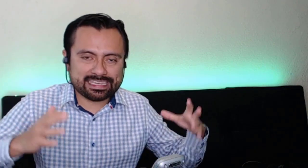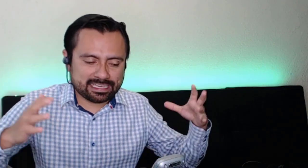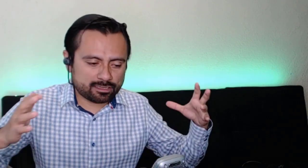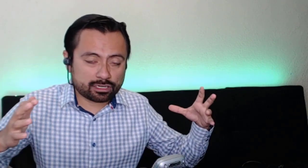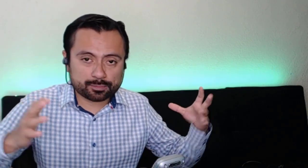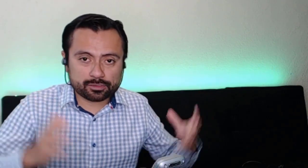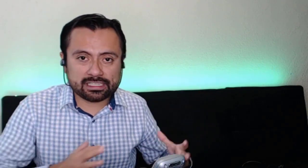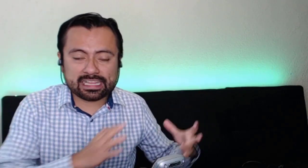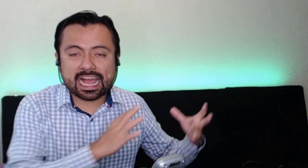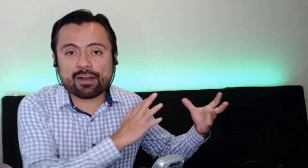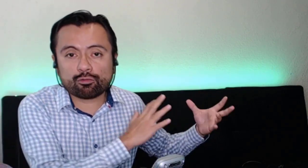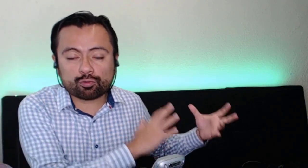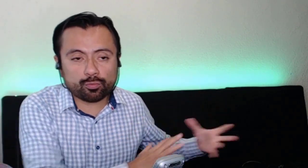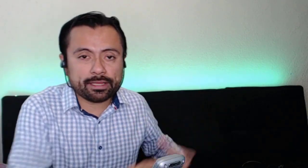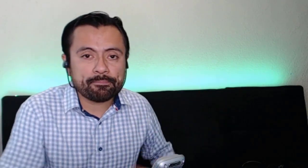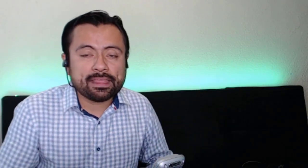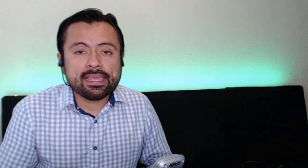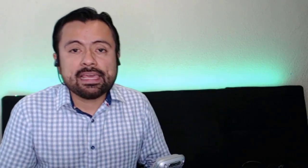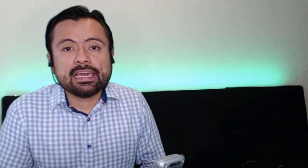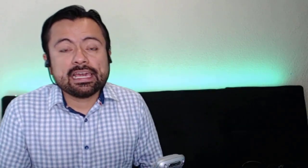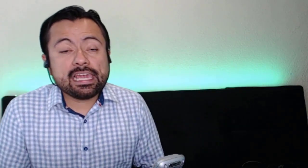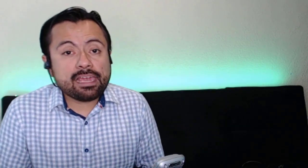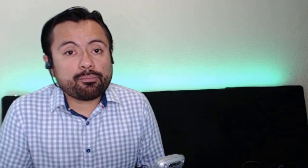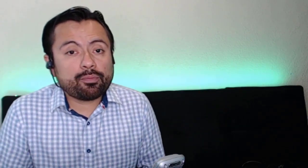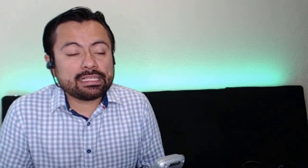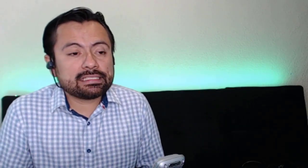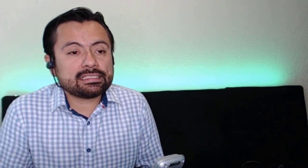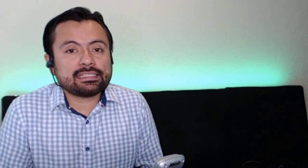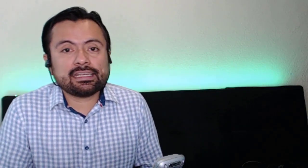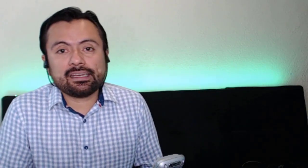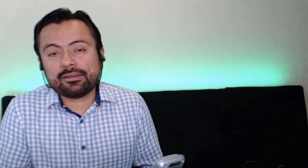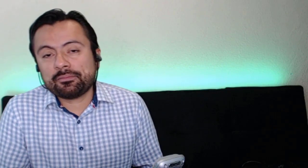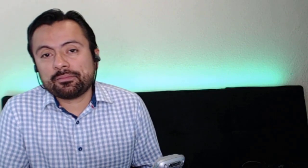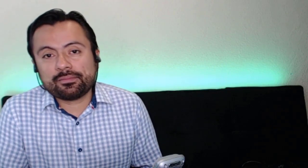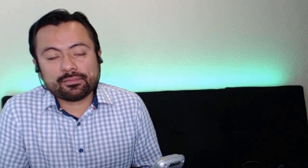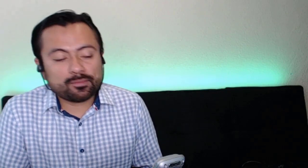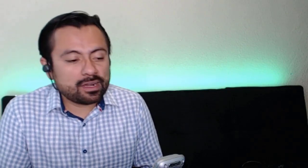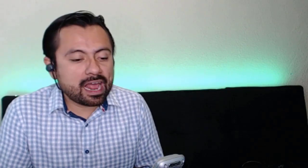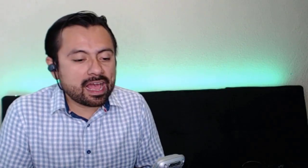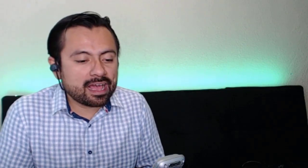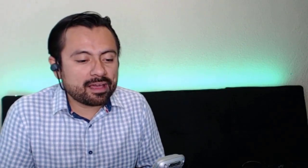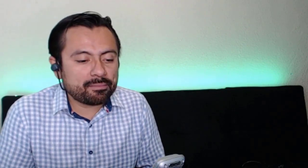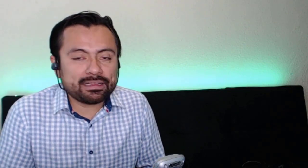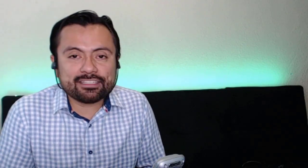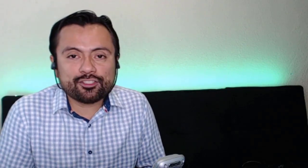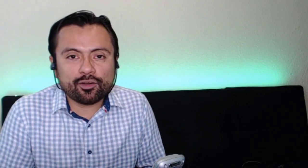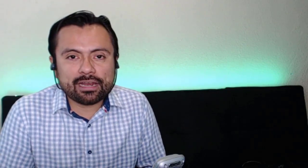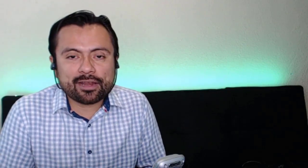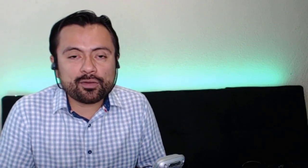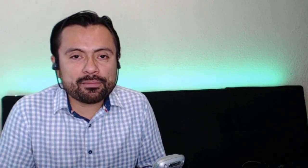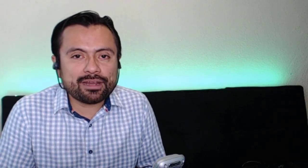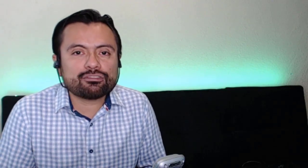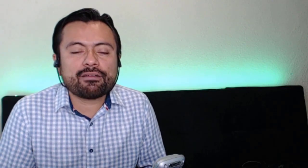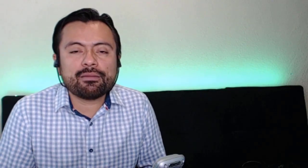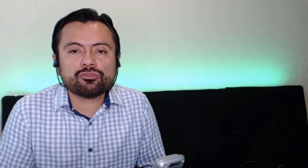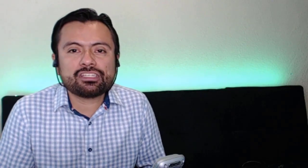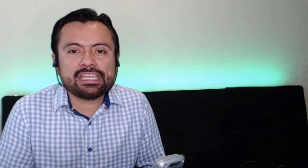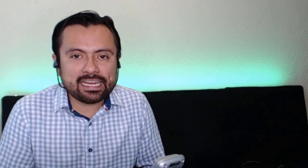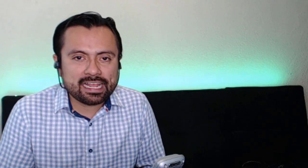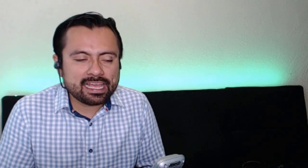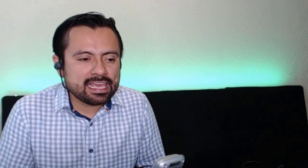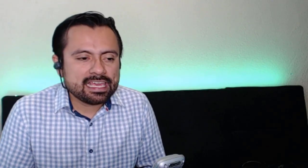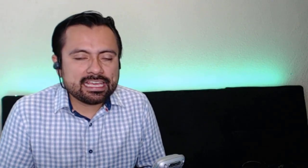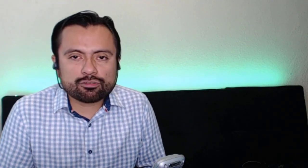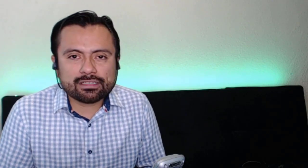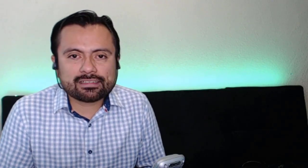de correspondiente a octubre y pues una petición anónima no sabemos